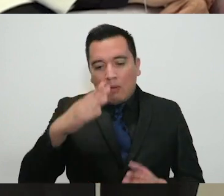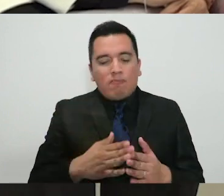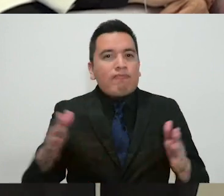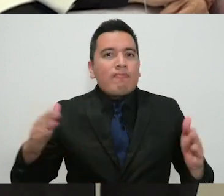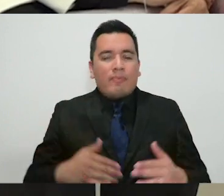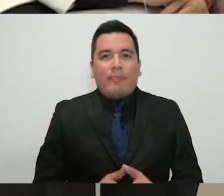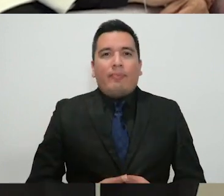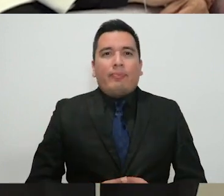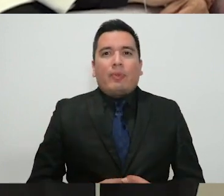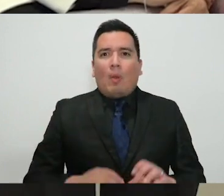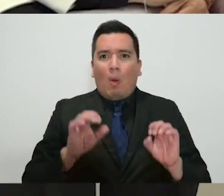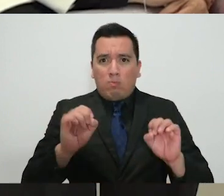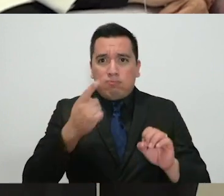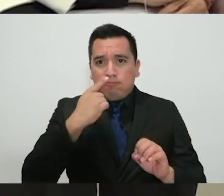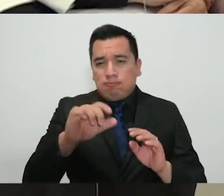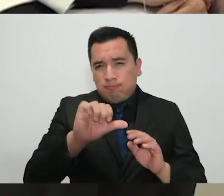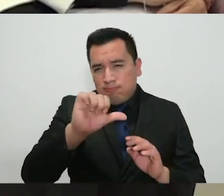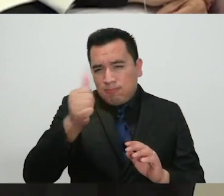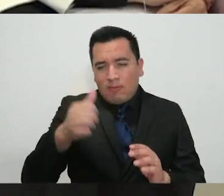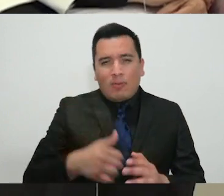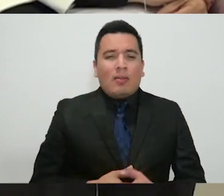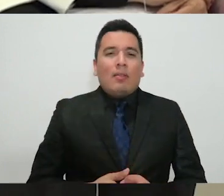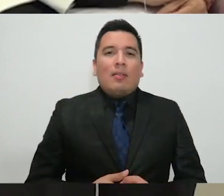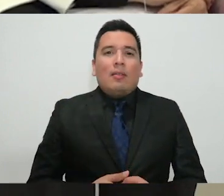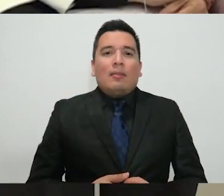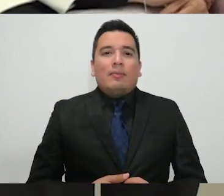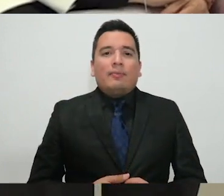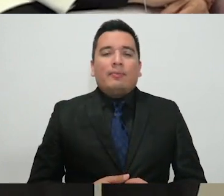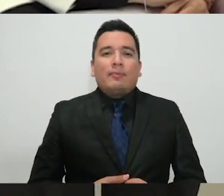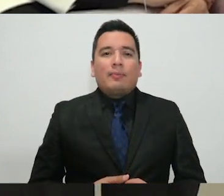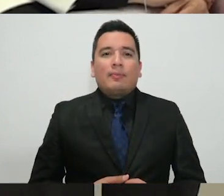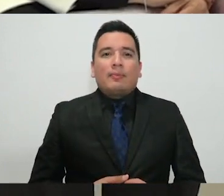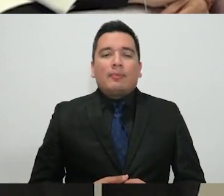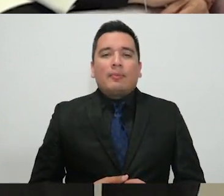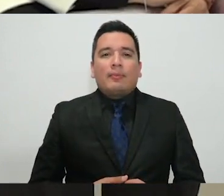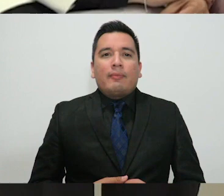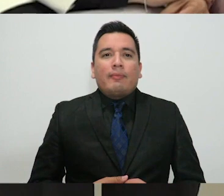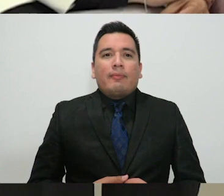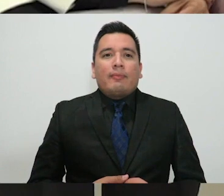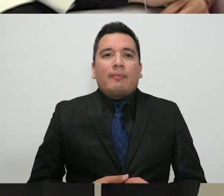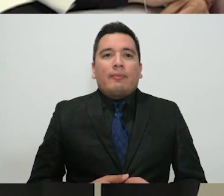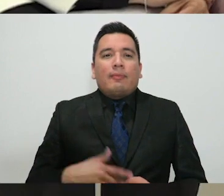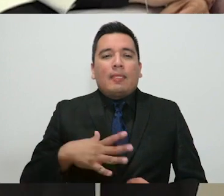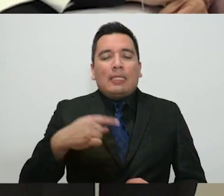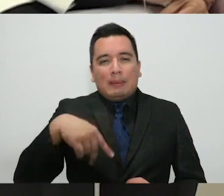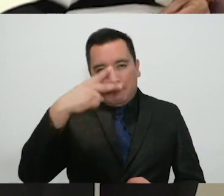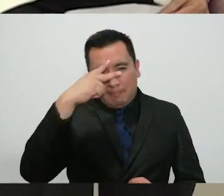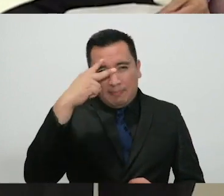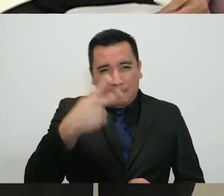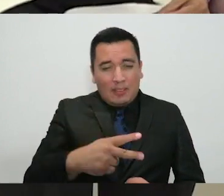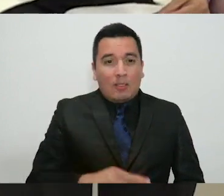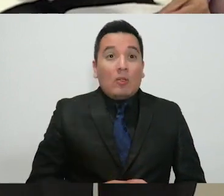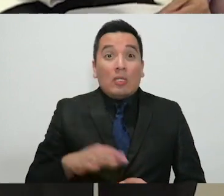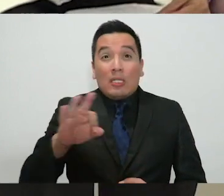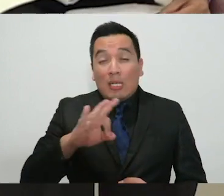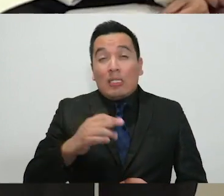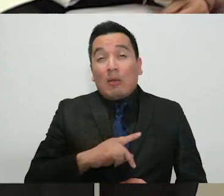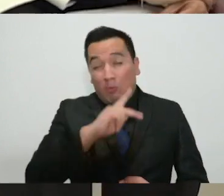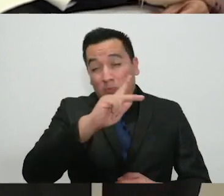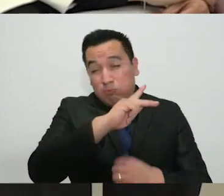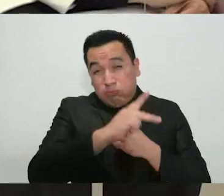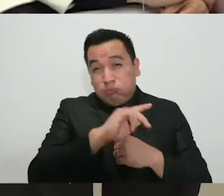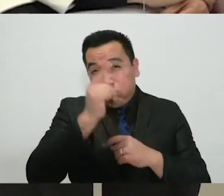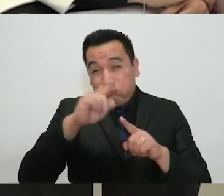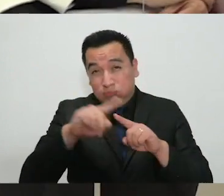posibilidad. Voy con otras donde también derivado con esto, lo que sí se ha permitido es que los mexicanos que residen en